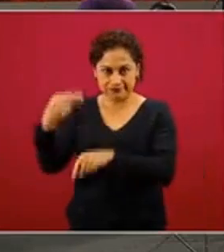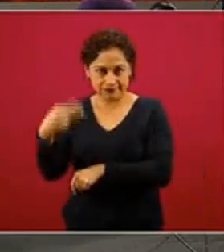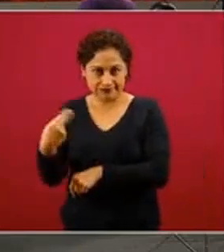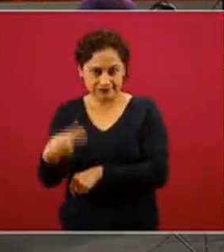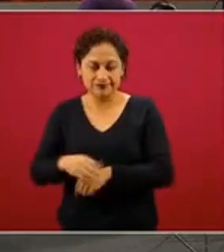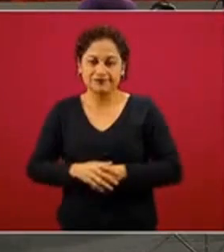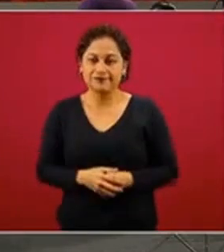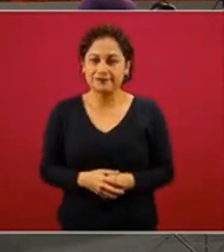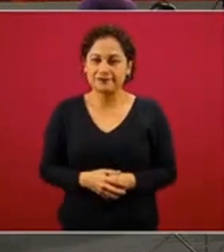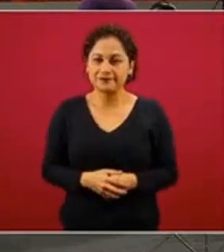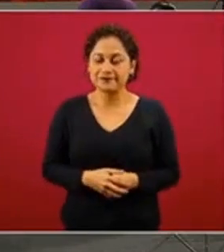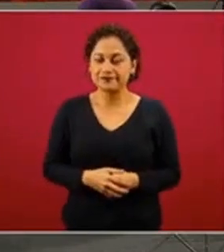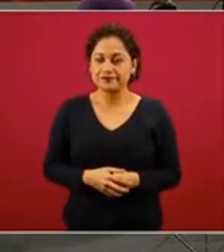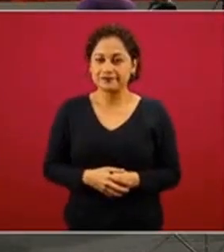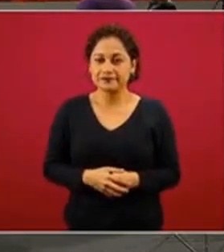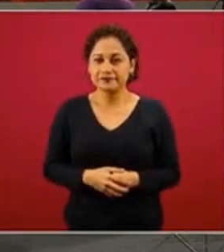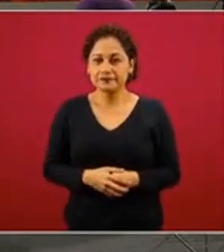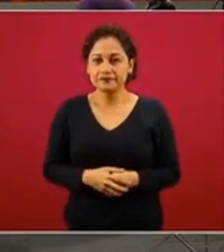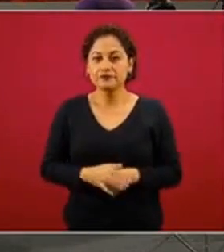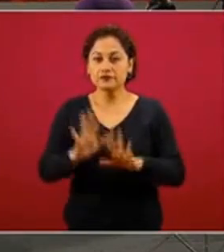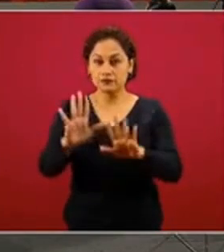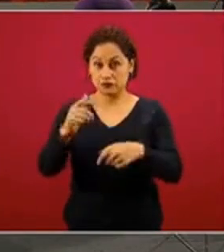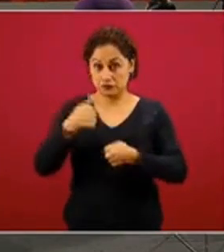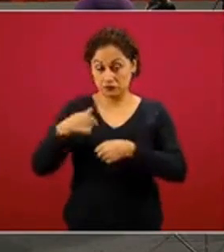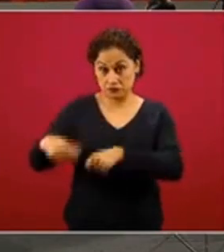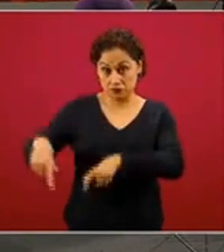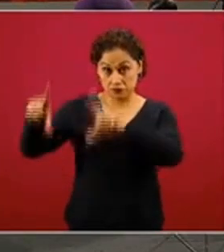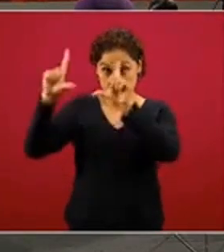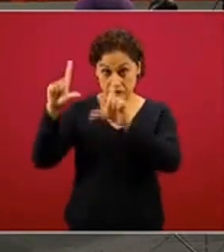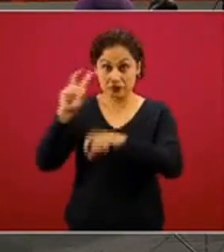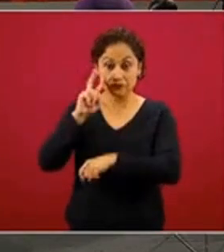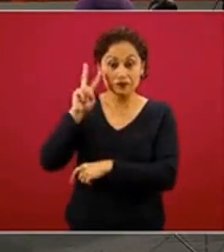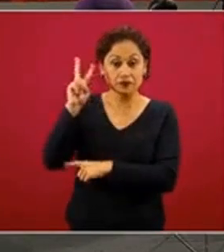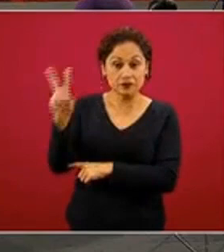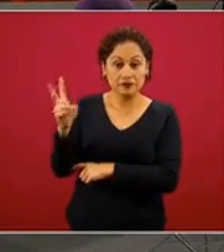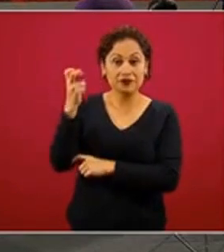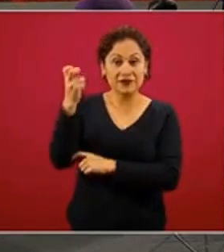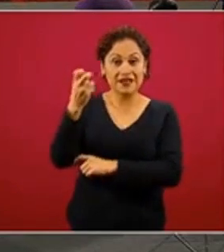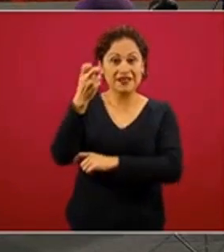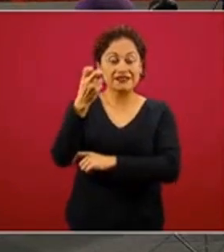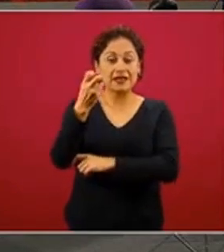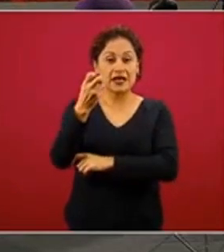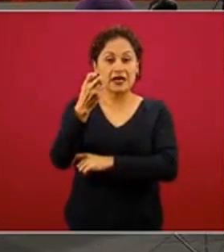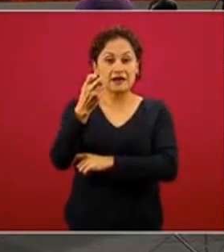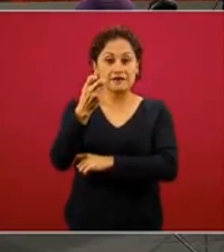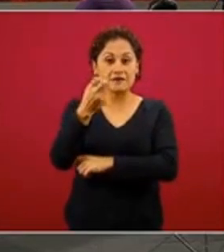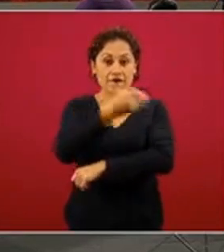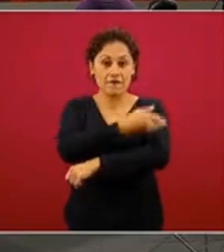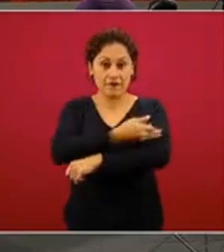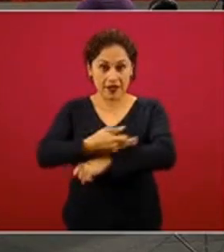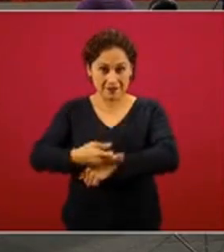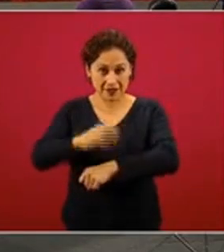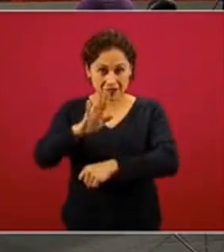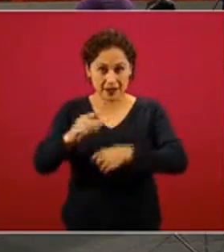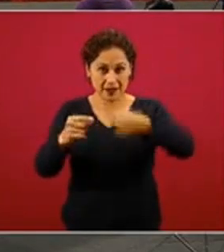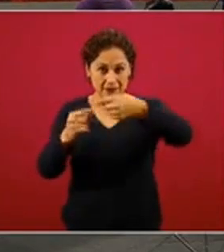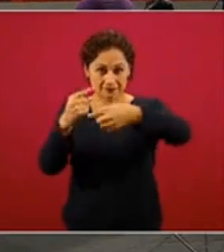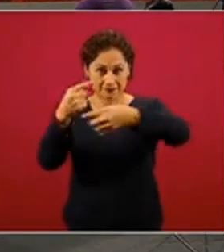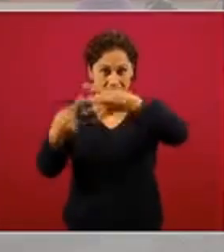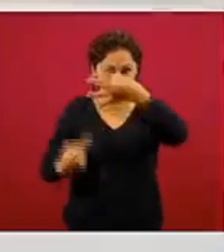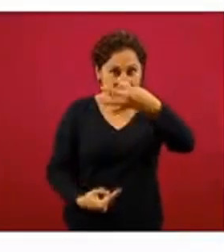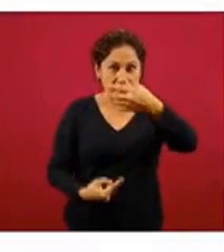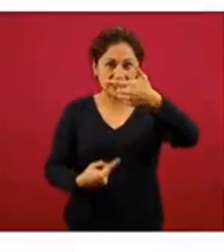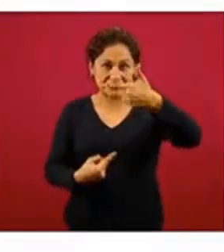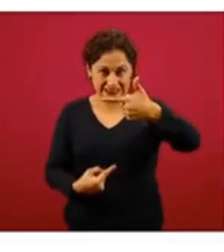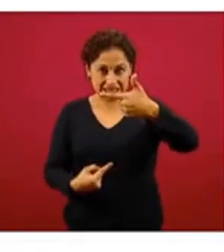a tratar de hacerlo rápido, les señalo cómo esta familia, son 7 integrantes de esta familia